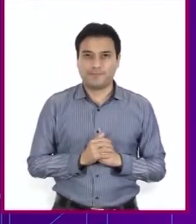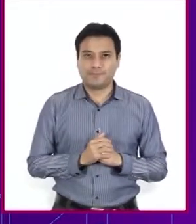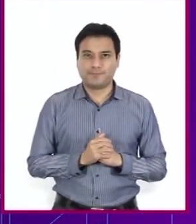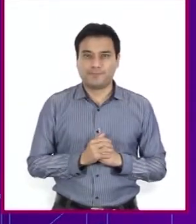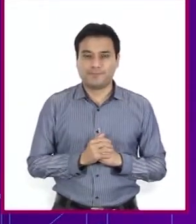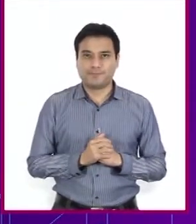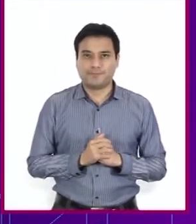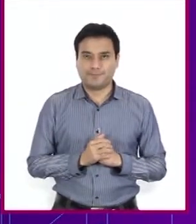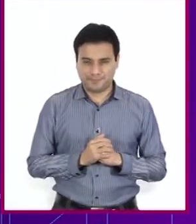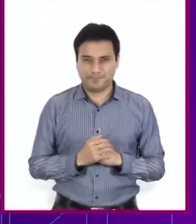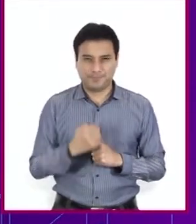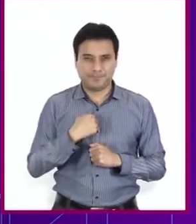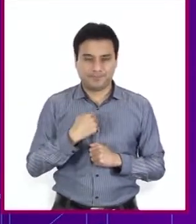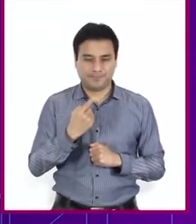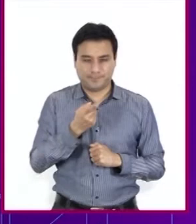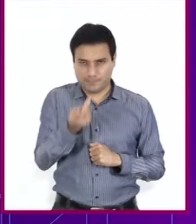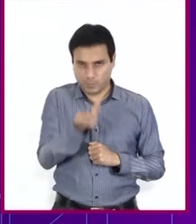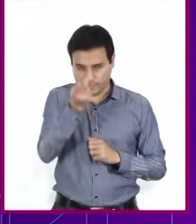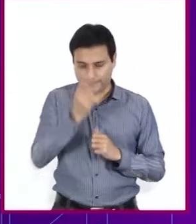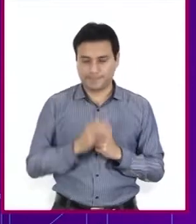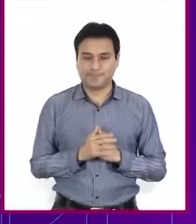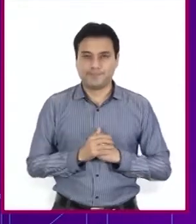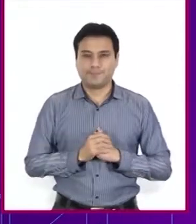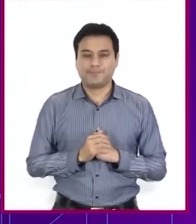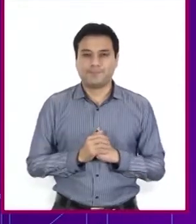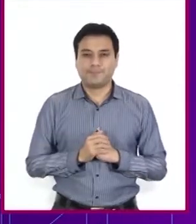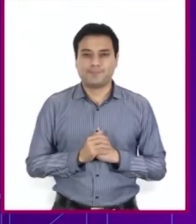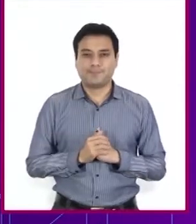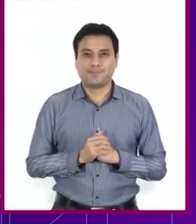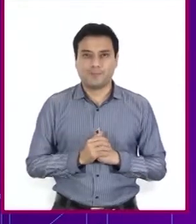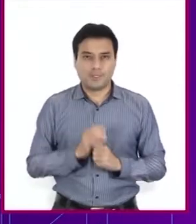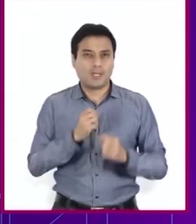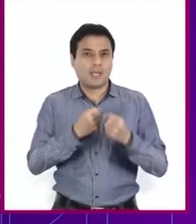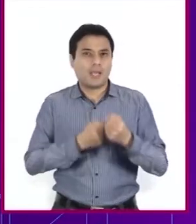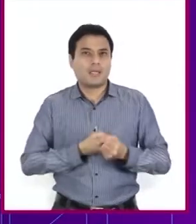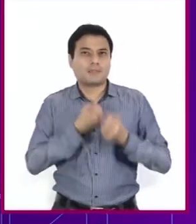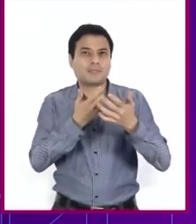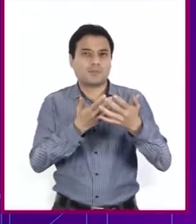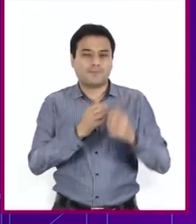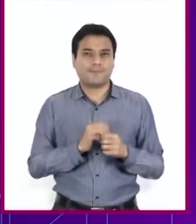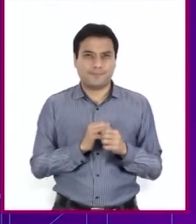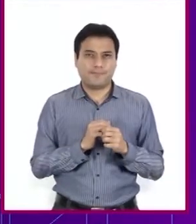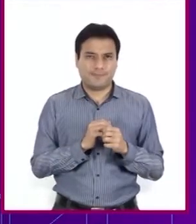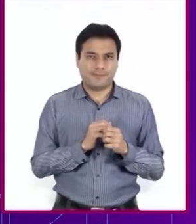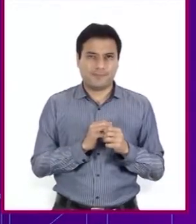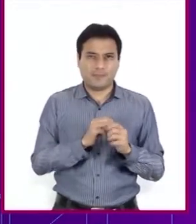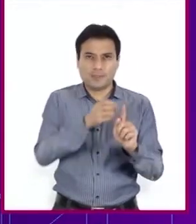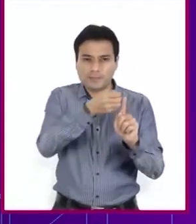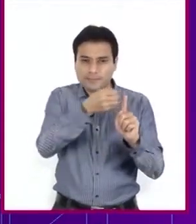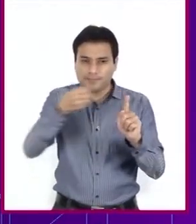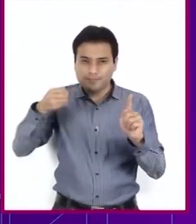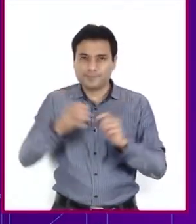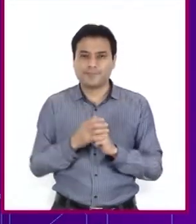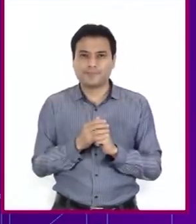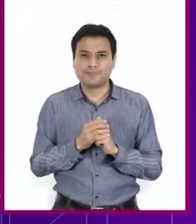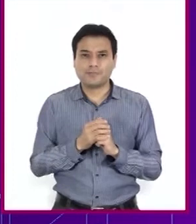Contestamos las siguientes preguntas. Dada la expresión algebraica de la tabla, ¿cuántos cubos tiene la figura 5?